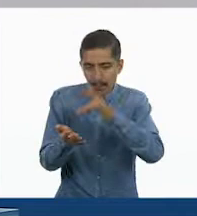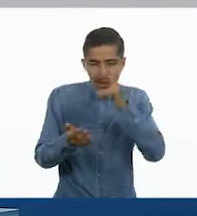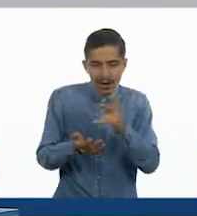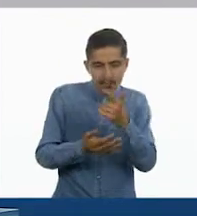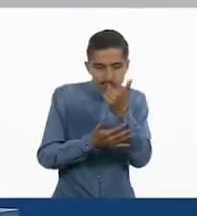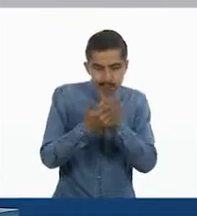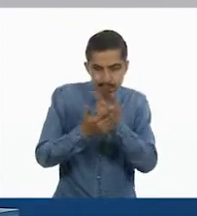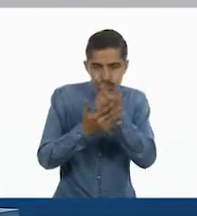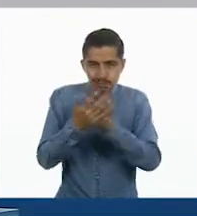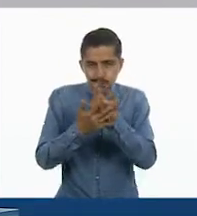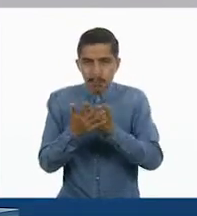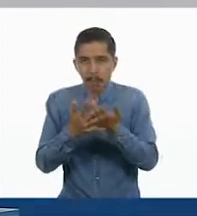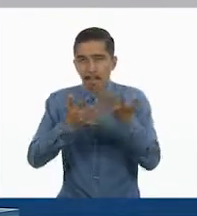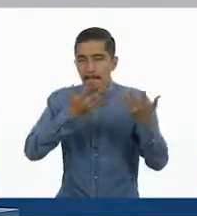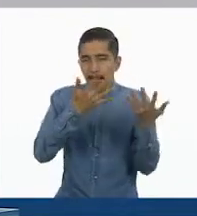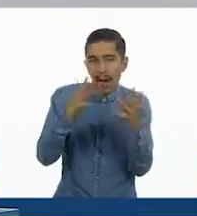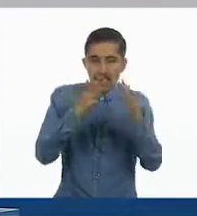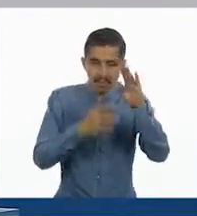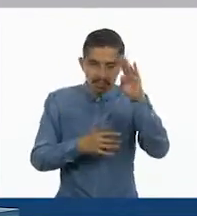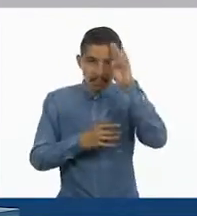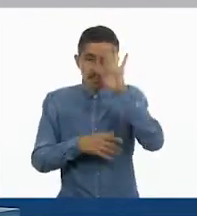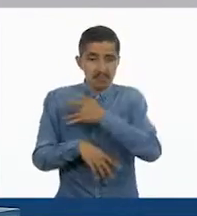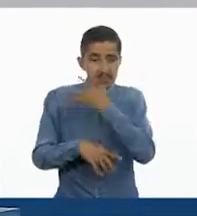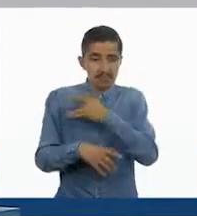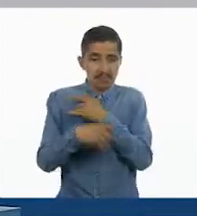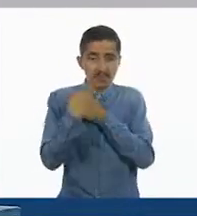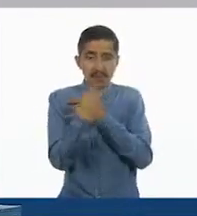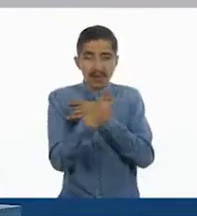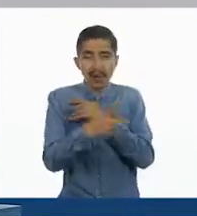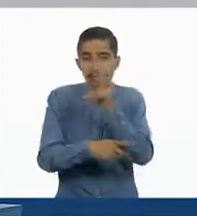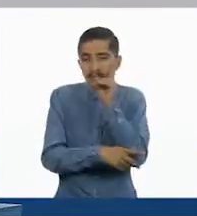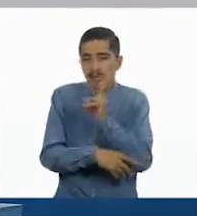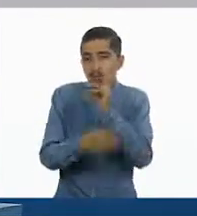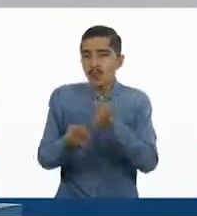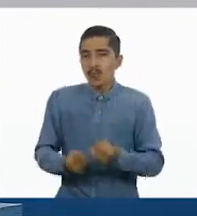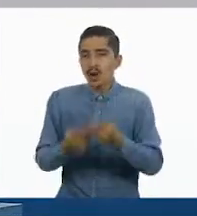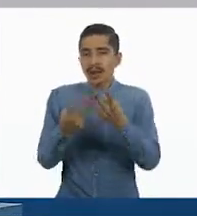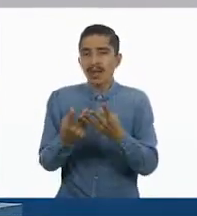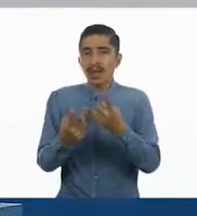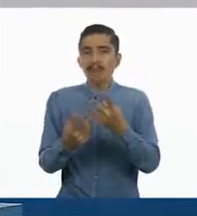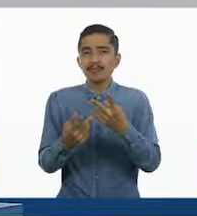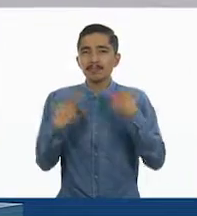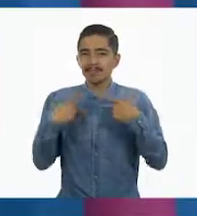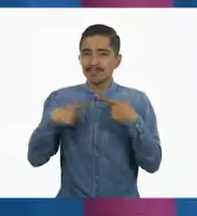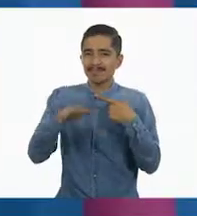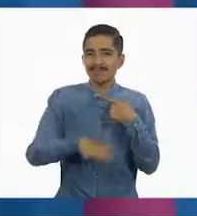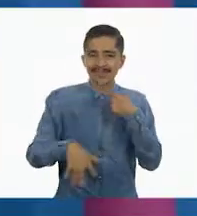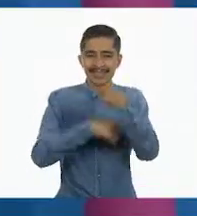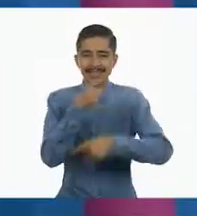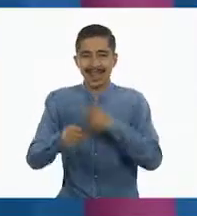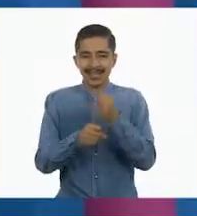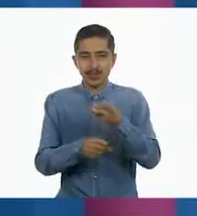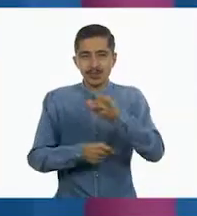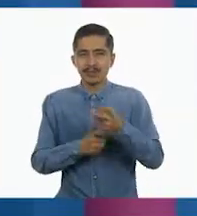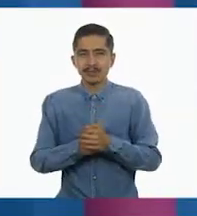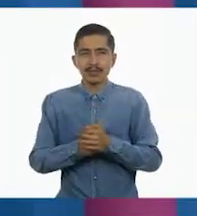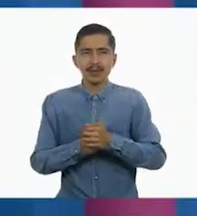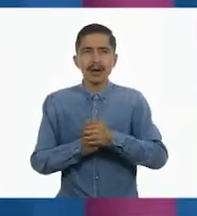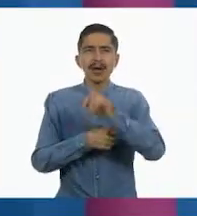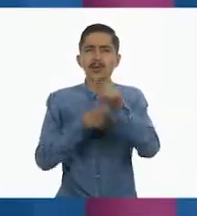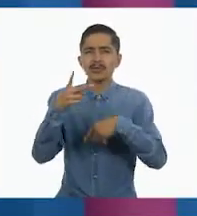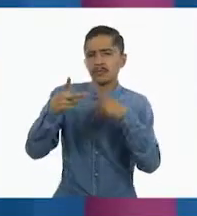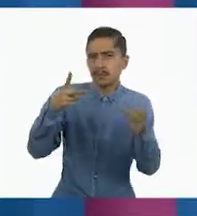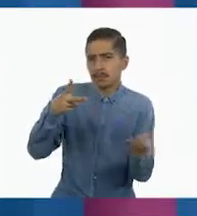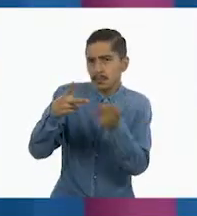muy avanzados para deducir cuál era la cantidad más probable de población en ese año. Ah, pero yo tengo una segunda